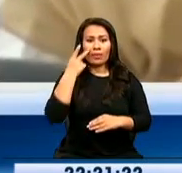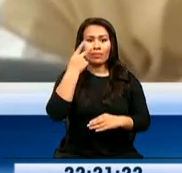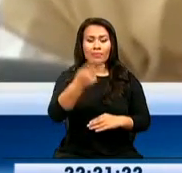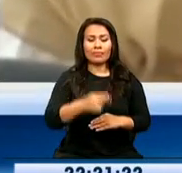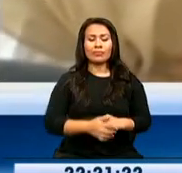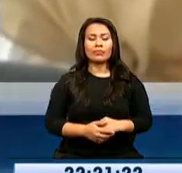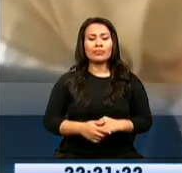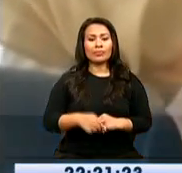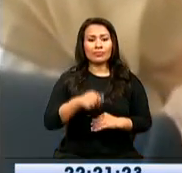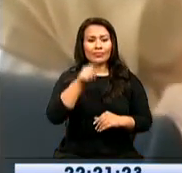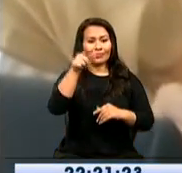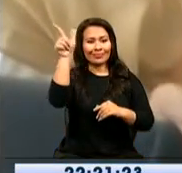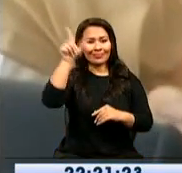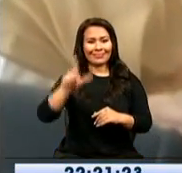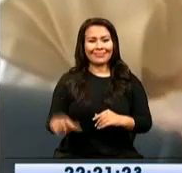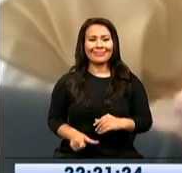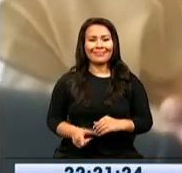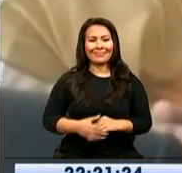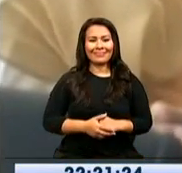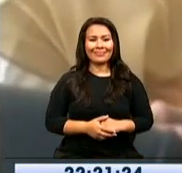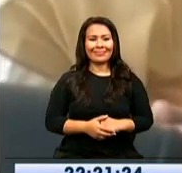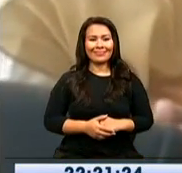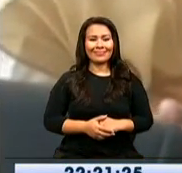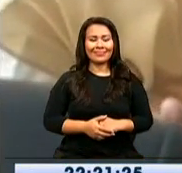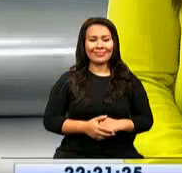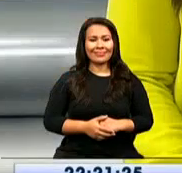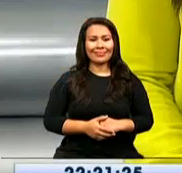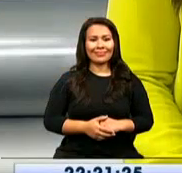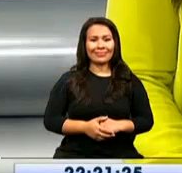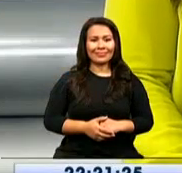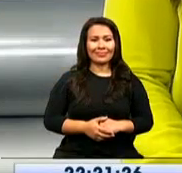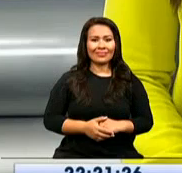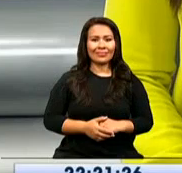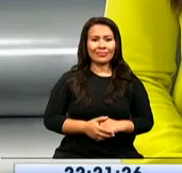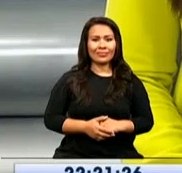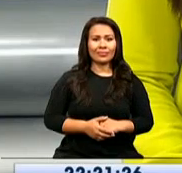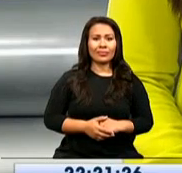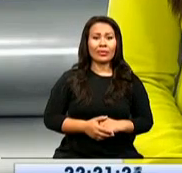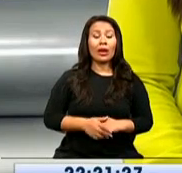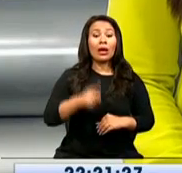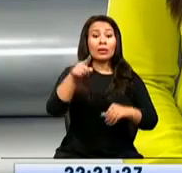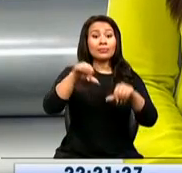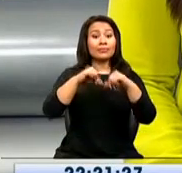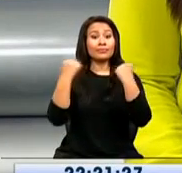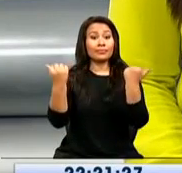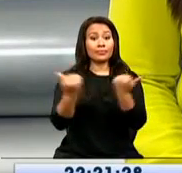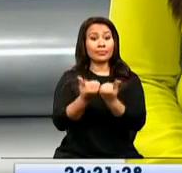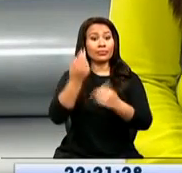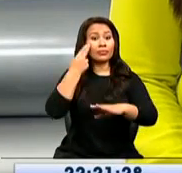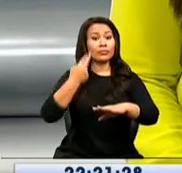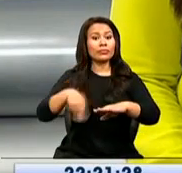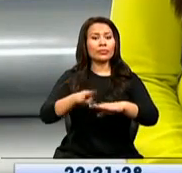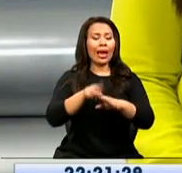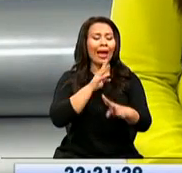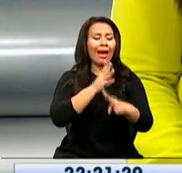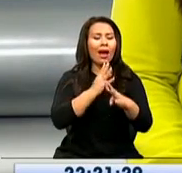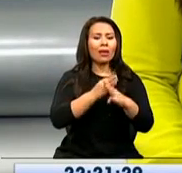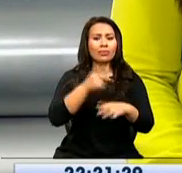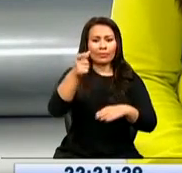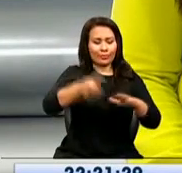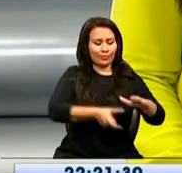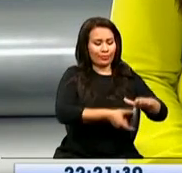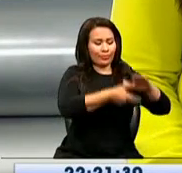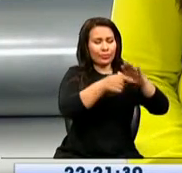En Loja, informó Marcela Constante. En la Asamblea ya se habla del paquete de enmiendas que enviará el presidente